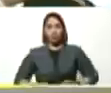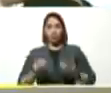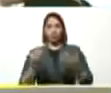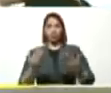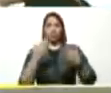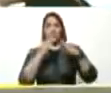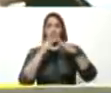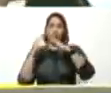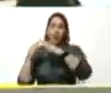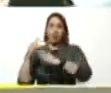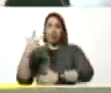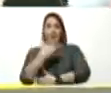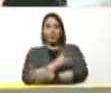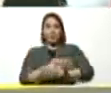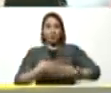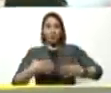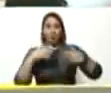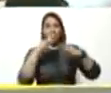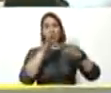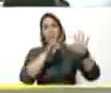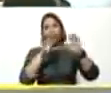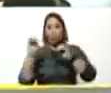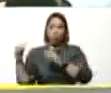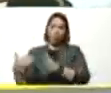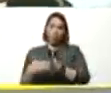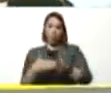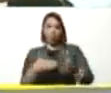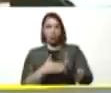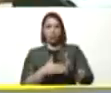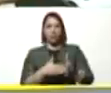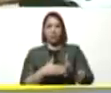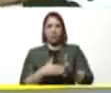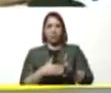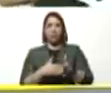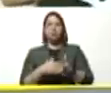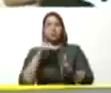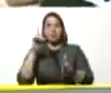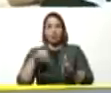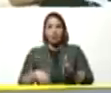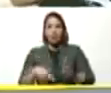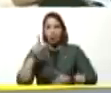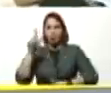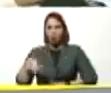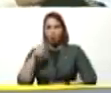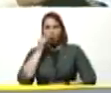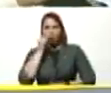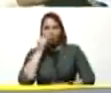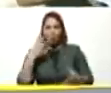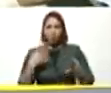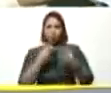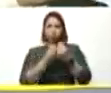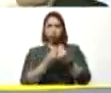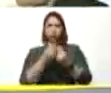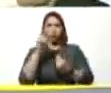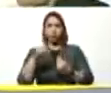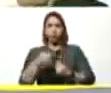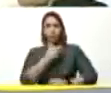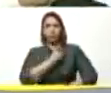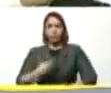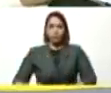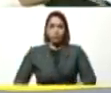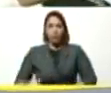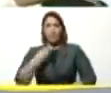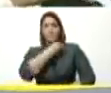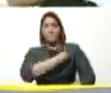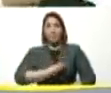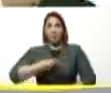vivienda, 3.900.000. Está con él Álvaro Báez. Está también el presidente de la